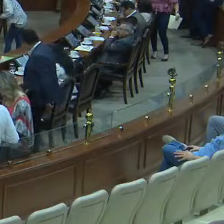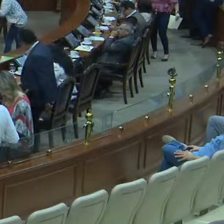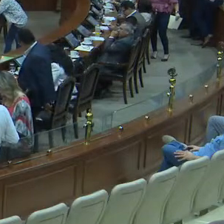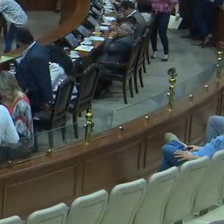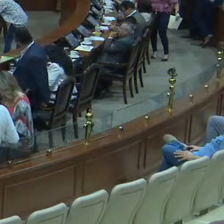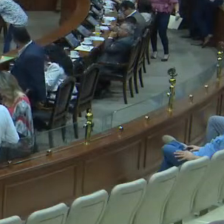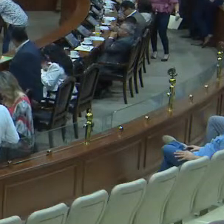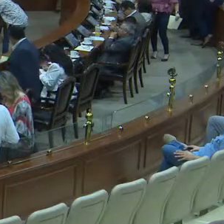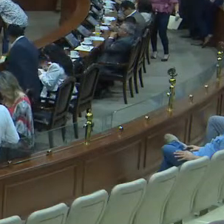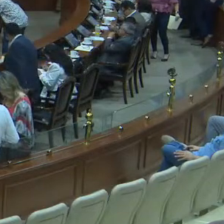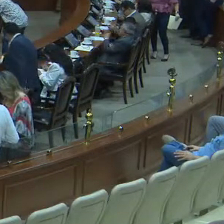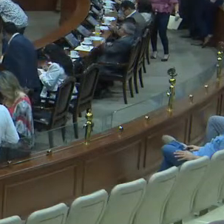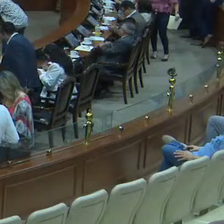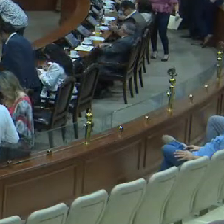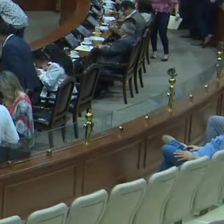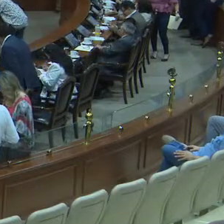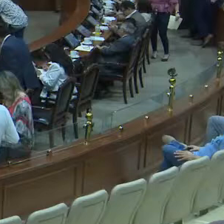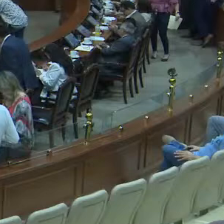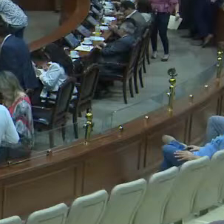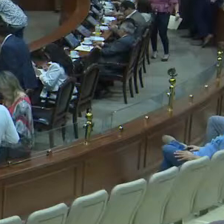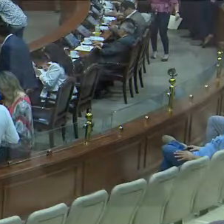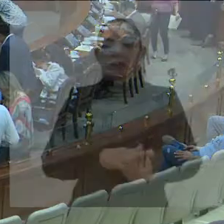secretaria.